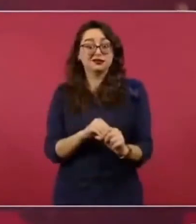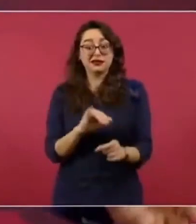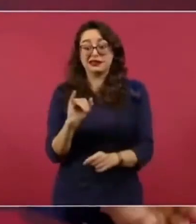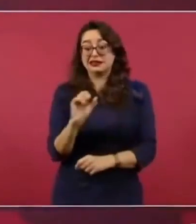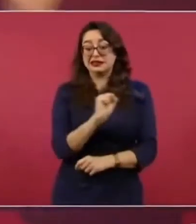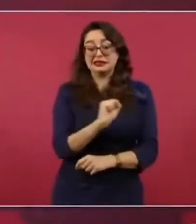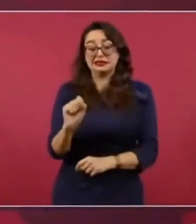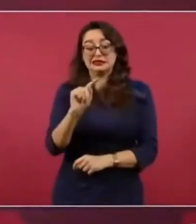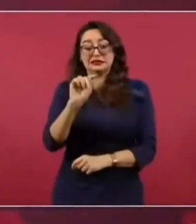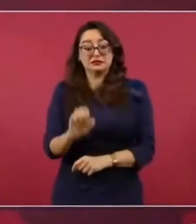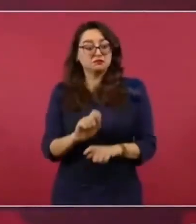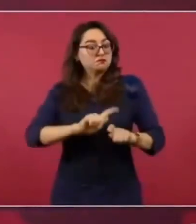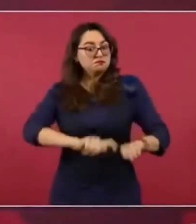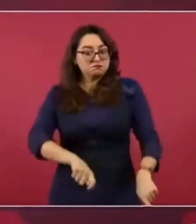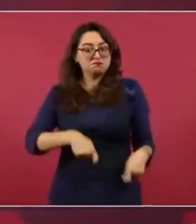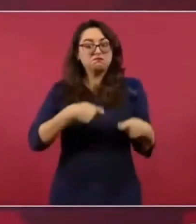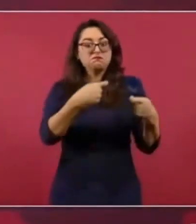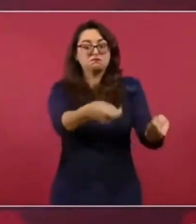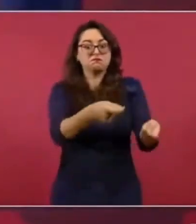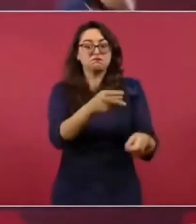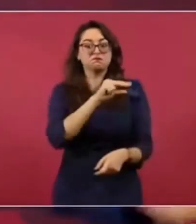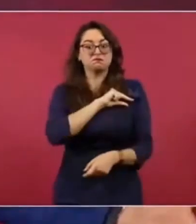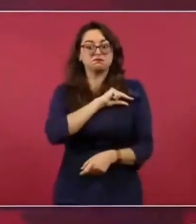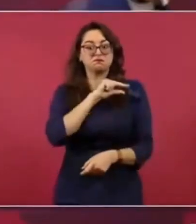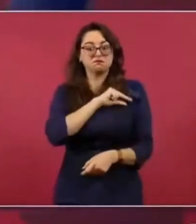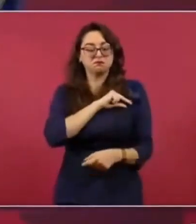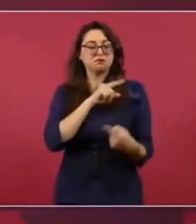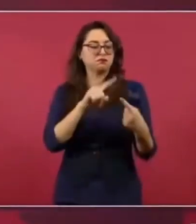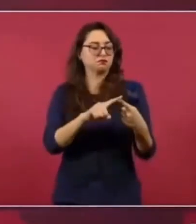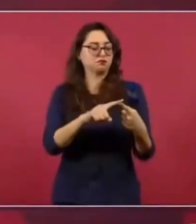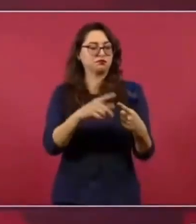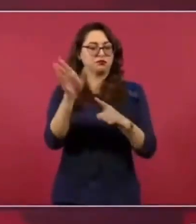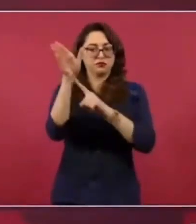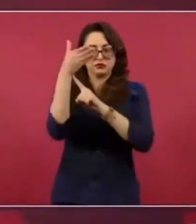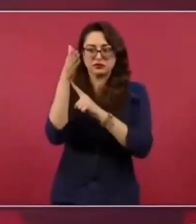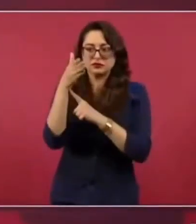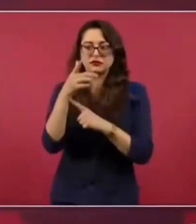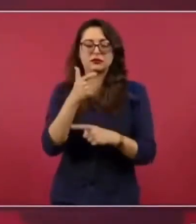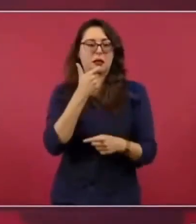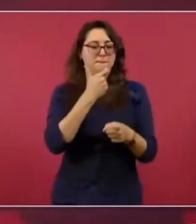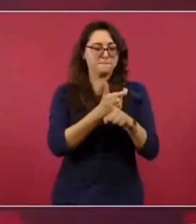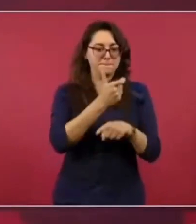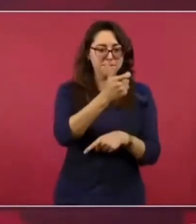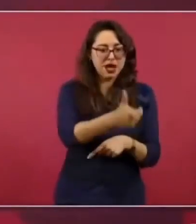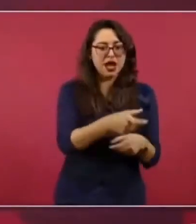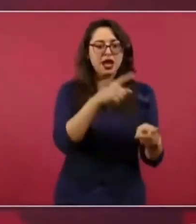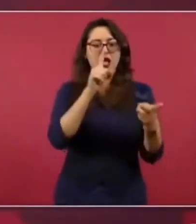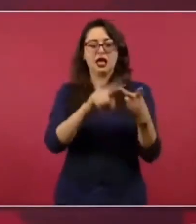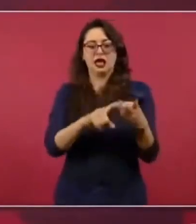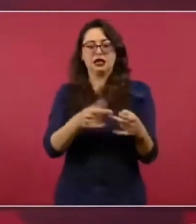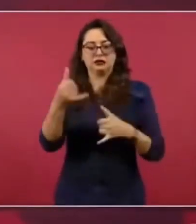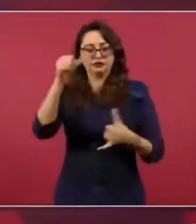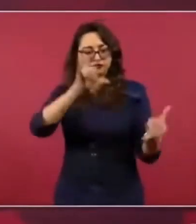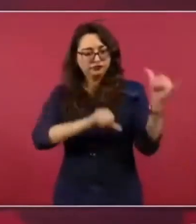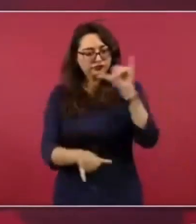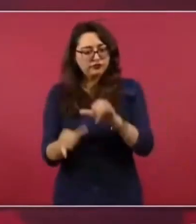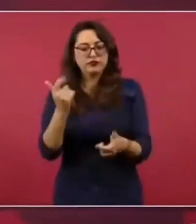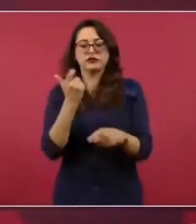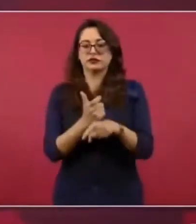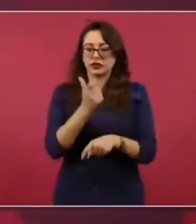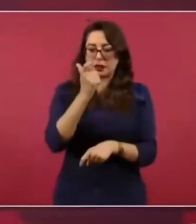las contrata el ISSSTE. Los laboratorios los contrata el ISSSTE. Hasta los equipos,